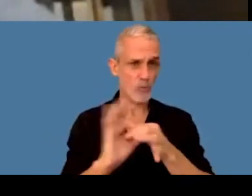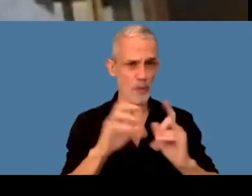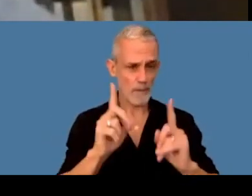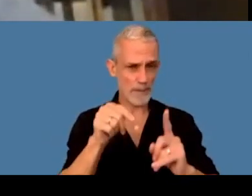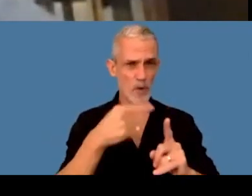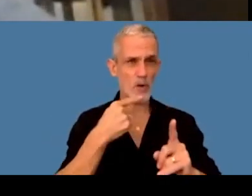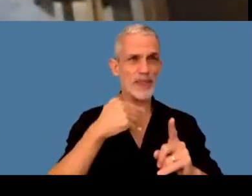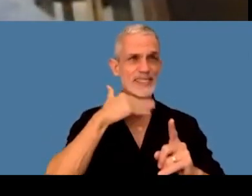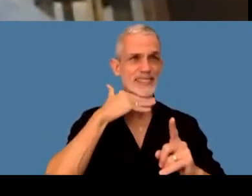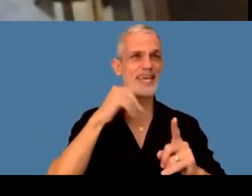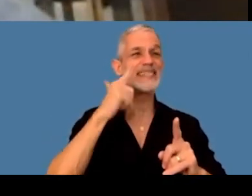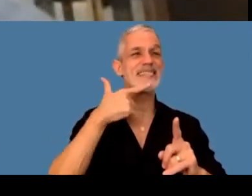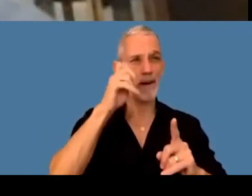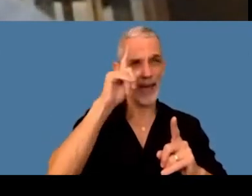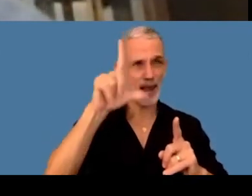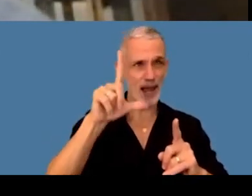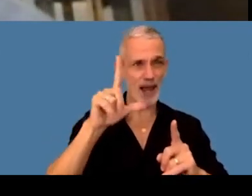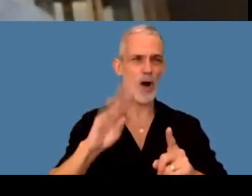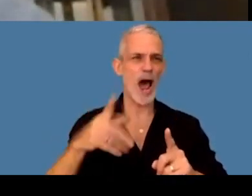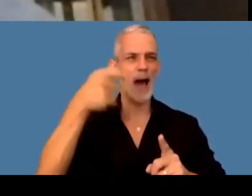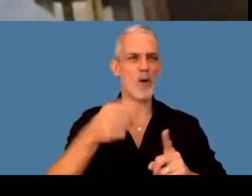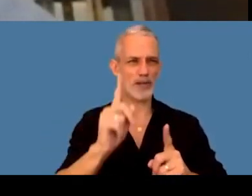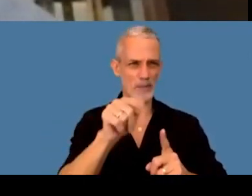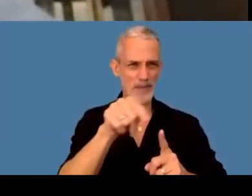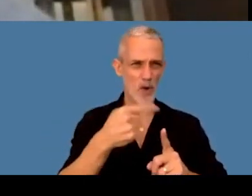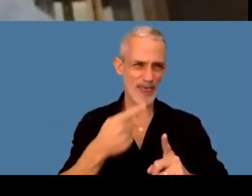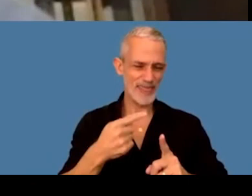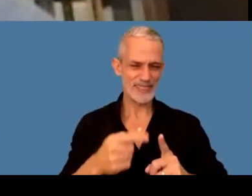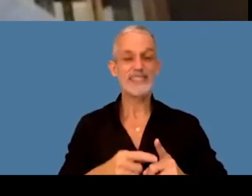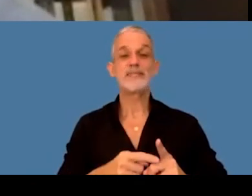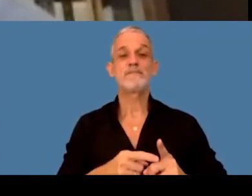Isabel, o para aportar a lo que vos decís,